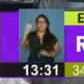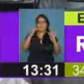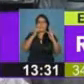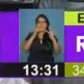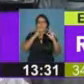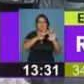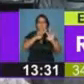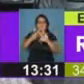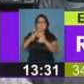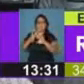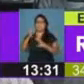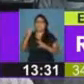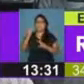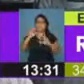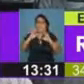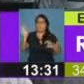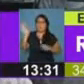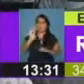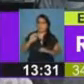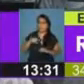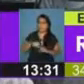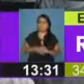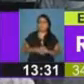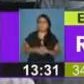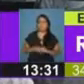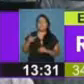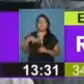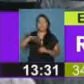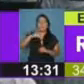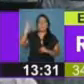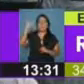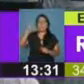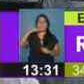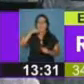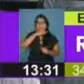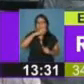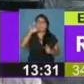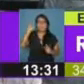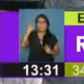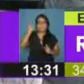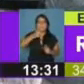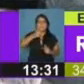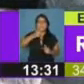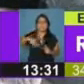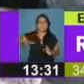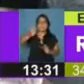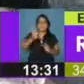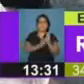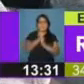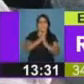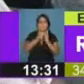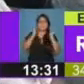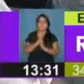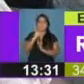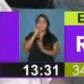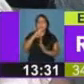alerta amarilla en la zona. En la zona en el Carmen, el Edema, Palpalá, San Antonio, San Pedro, Santa Bárbara,